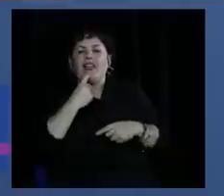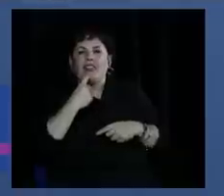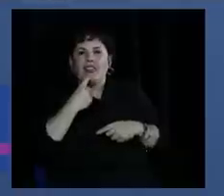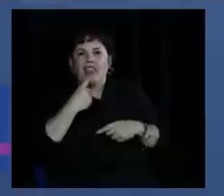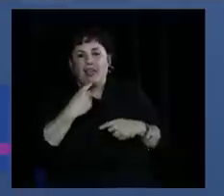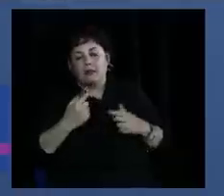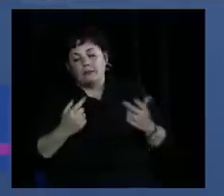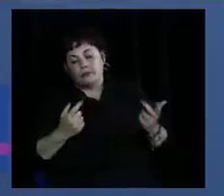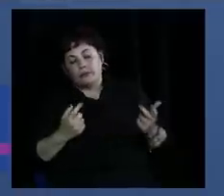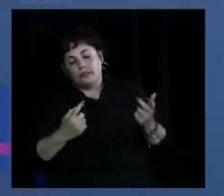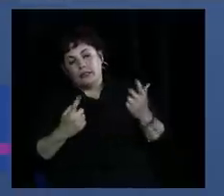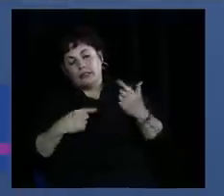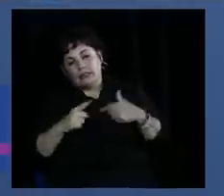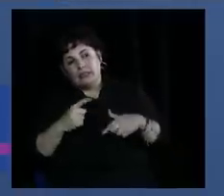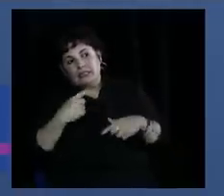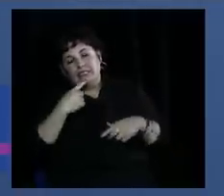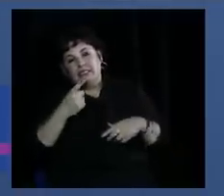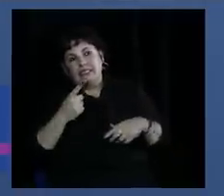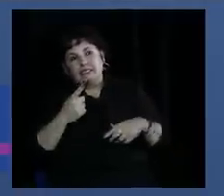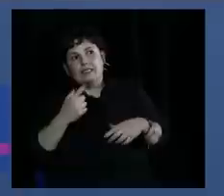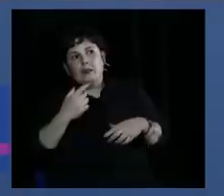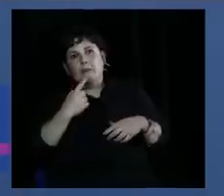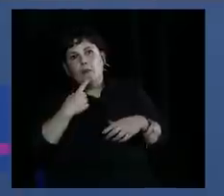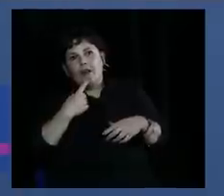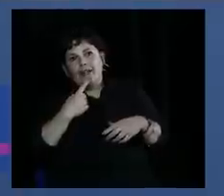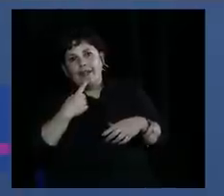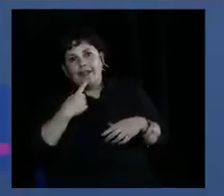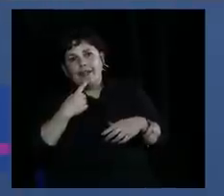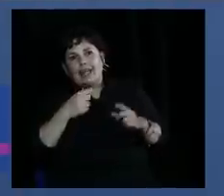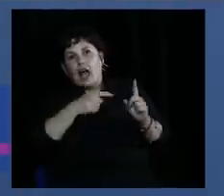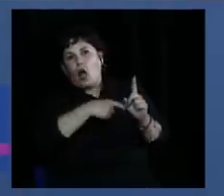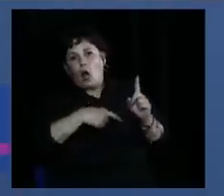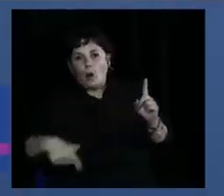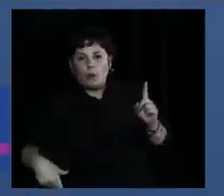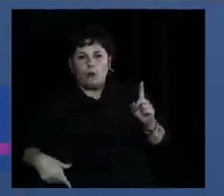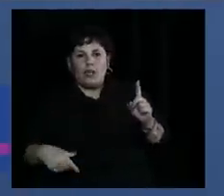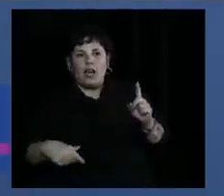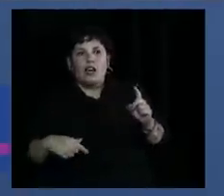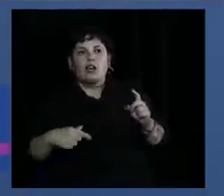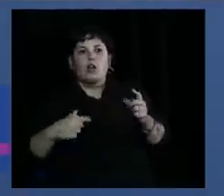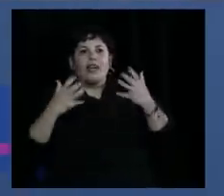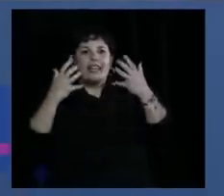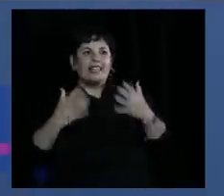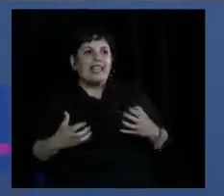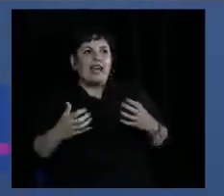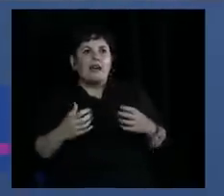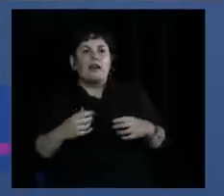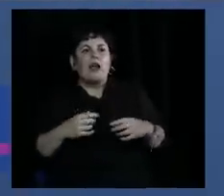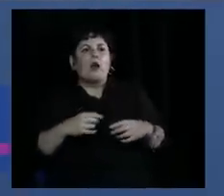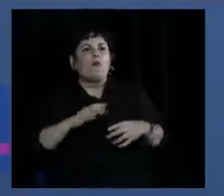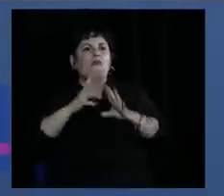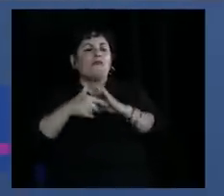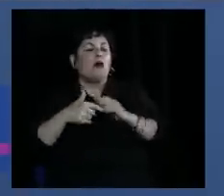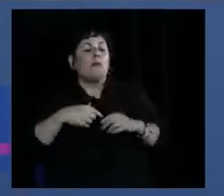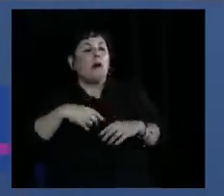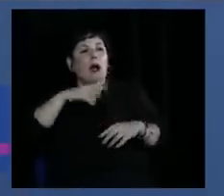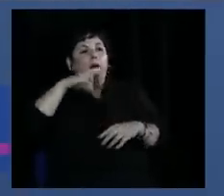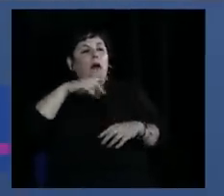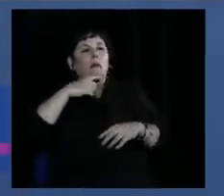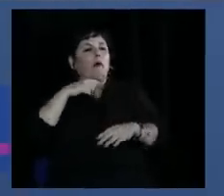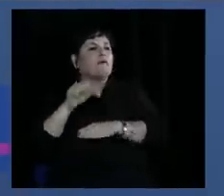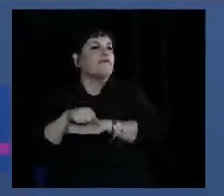por eso. Creo que la política del gobierno es sencillamente hacer de cuenta que no existe. O sea,